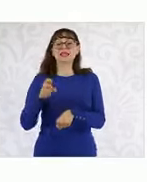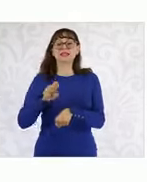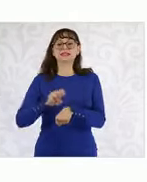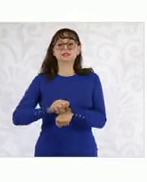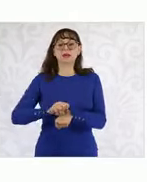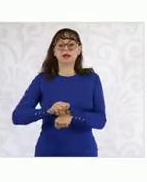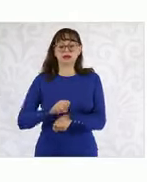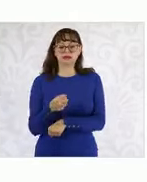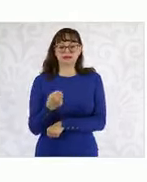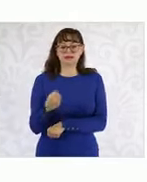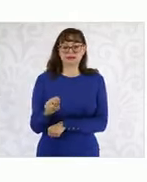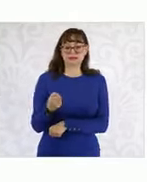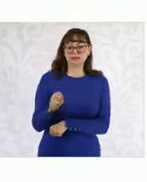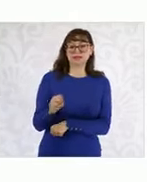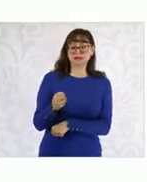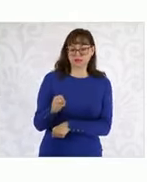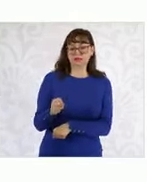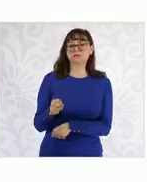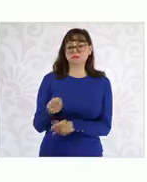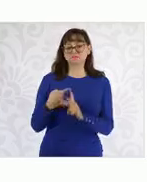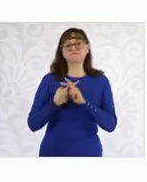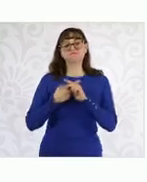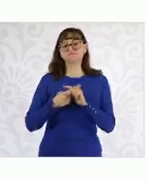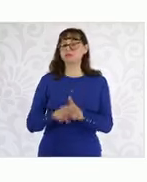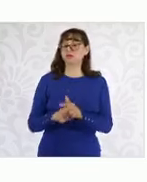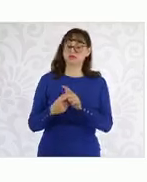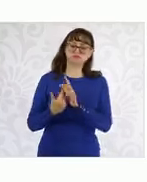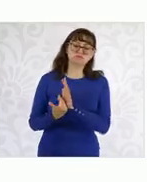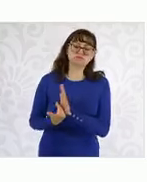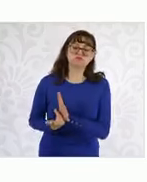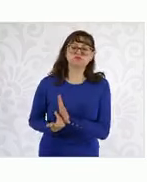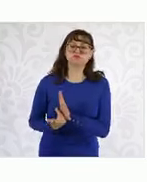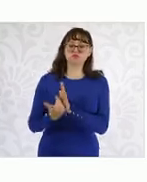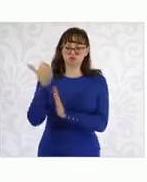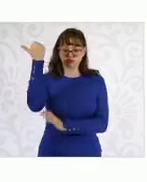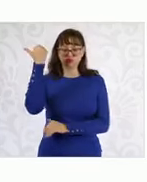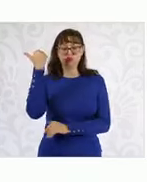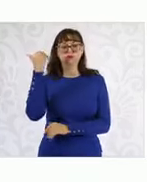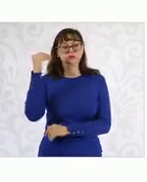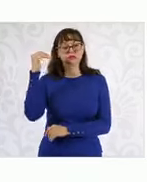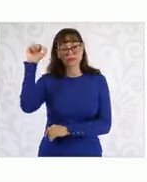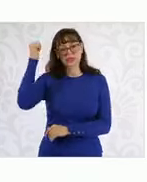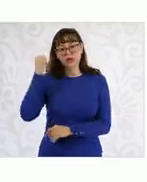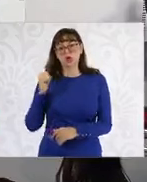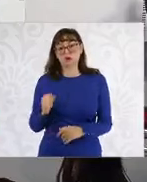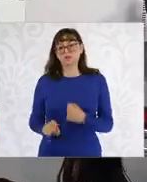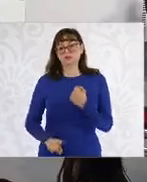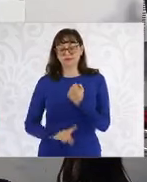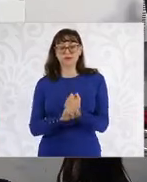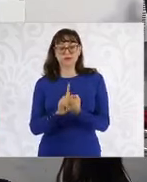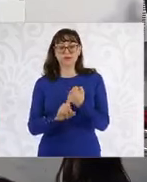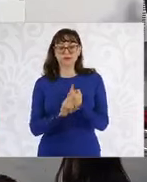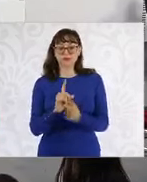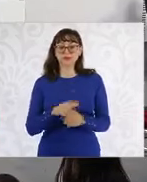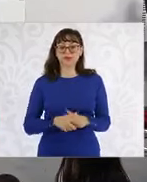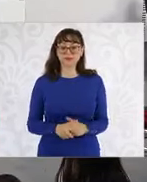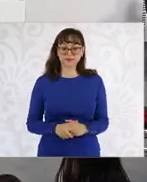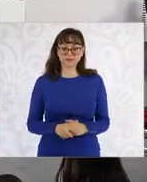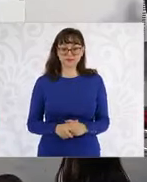septiembre que hubo este incremento que se ha registrado en el estado de Sinaloa. La